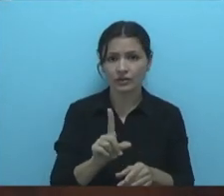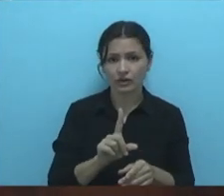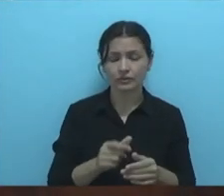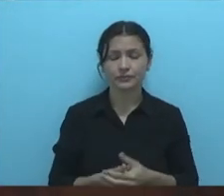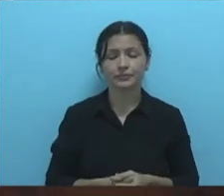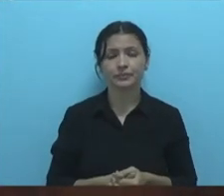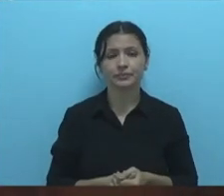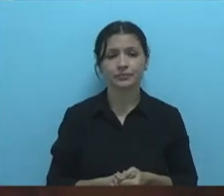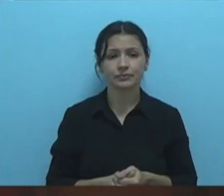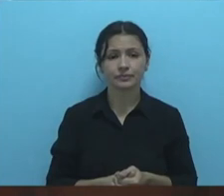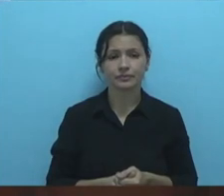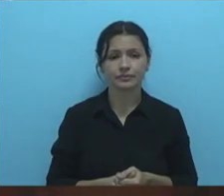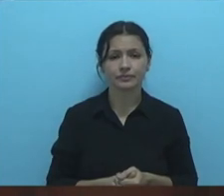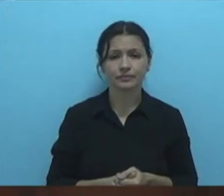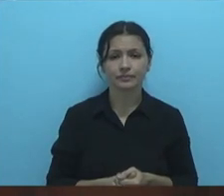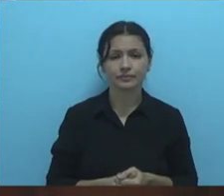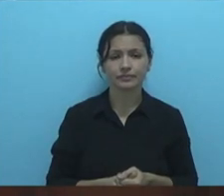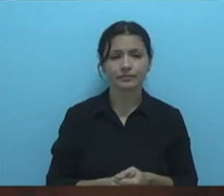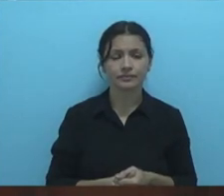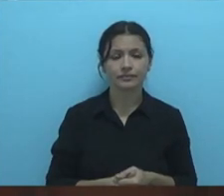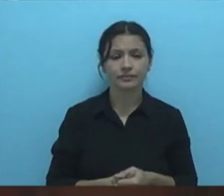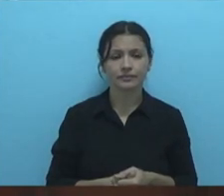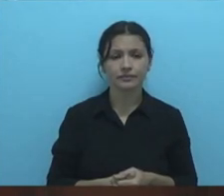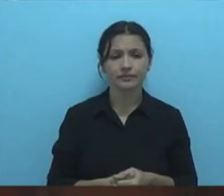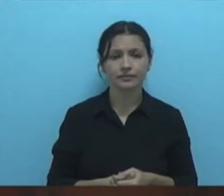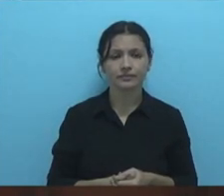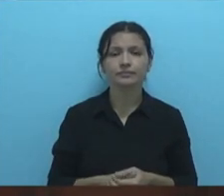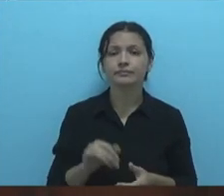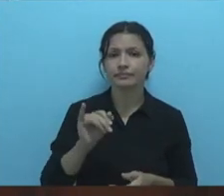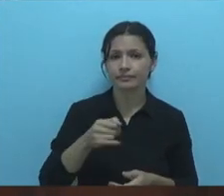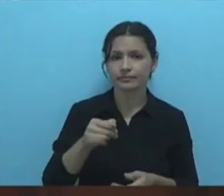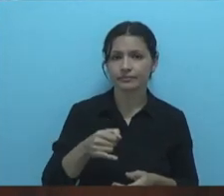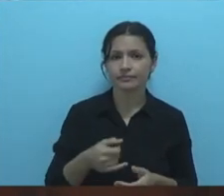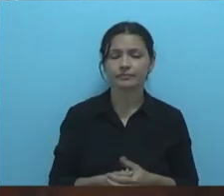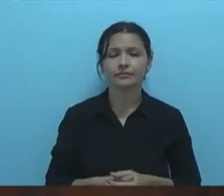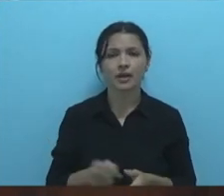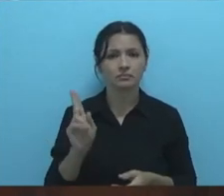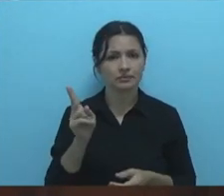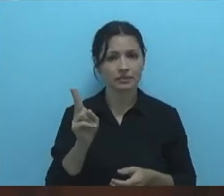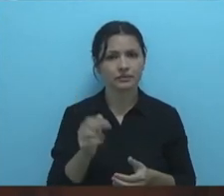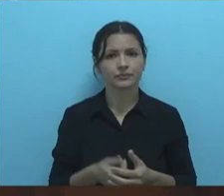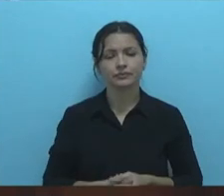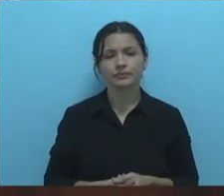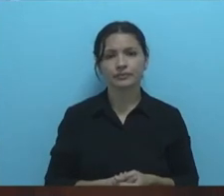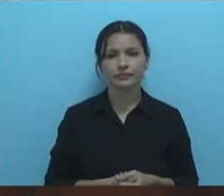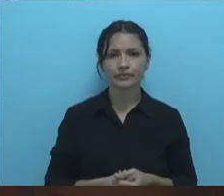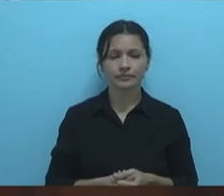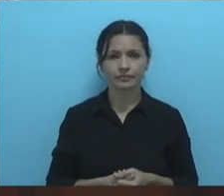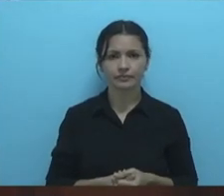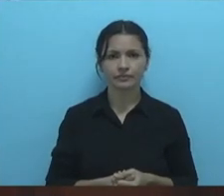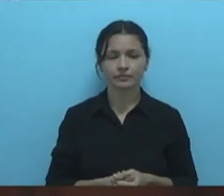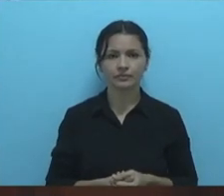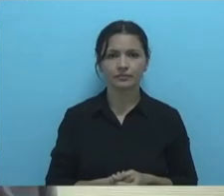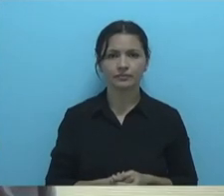abstención de la diputada granata a votación resulta aprobado diputado argañeras tiene la palabra Gracias